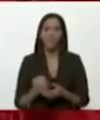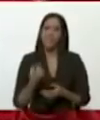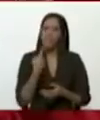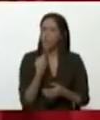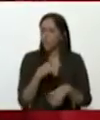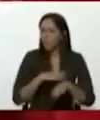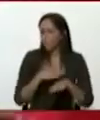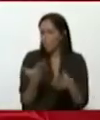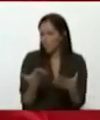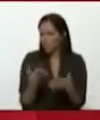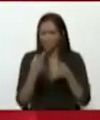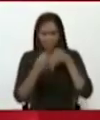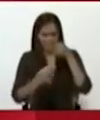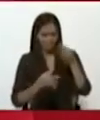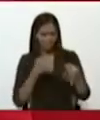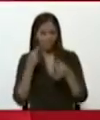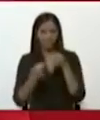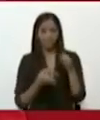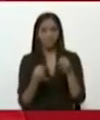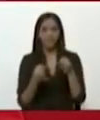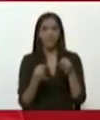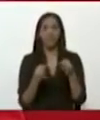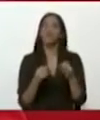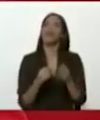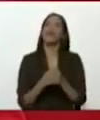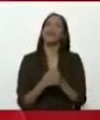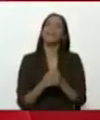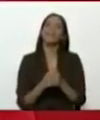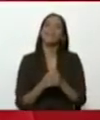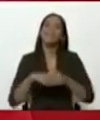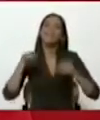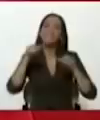siguiente. Hay una